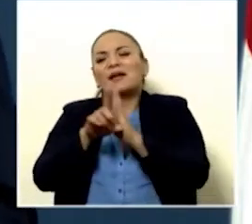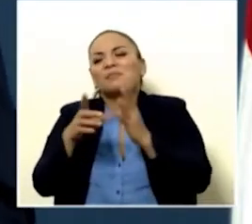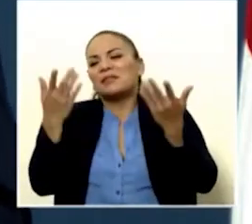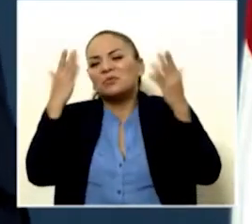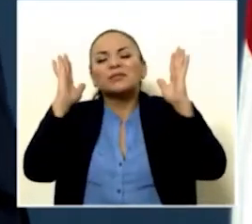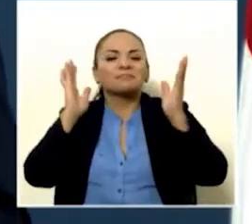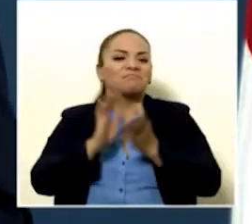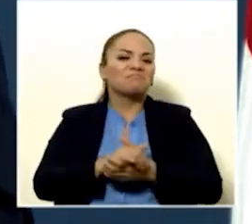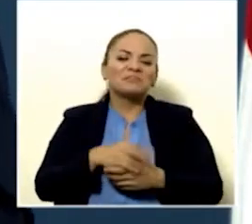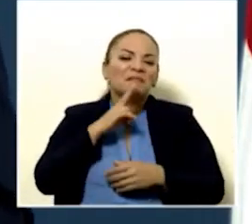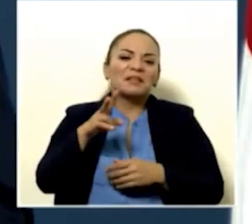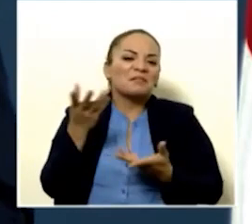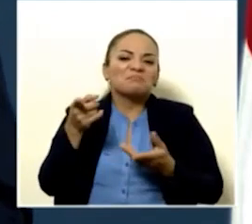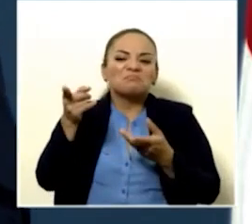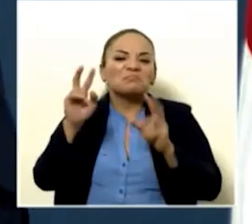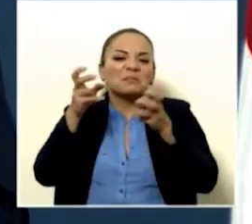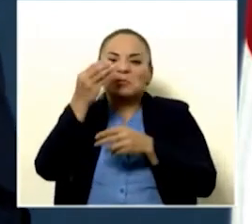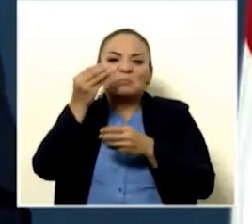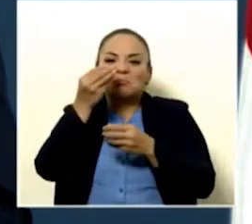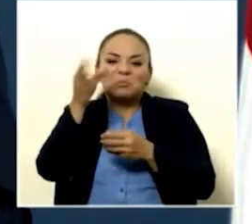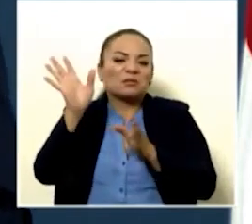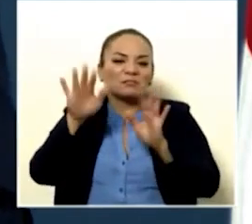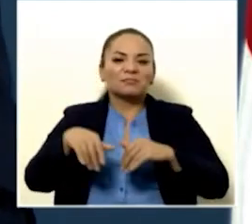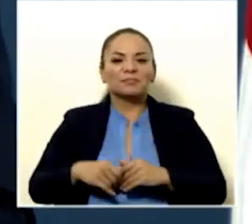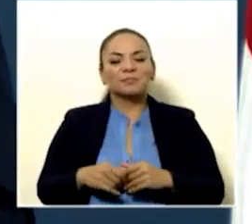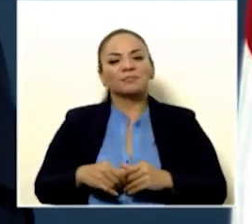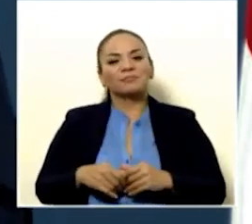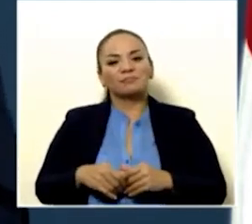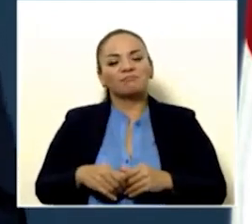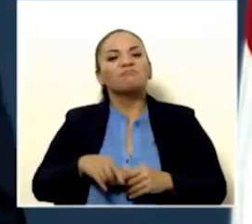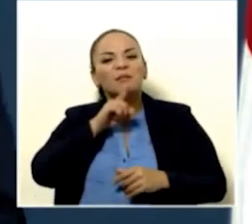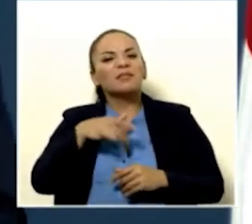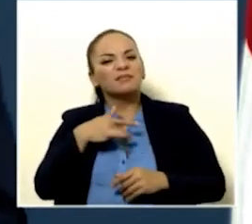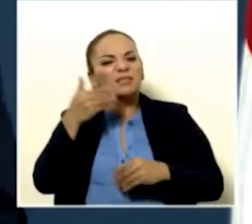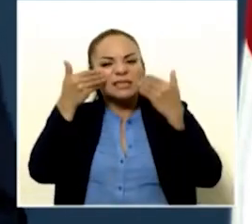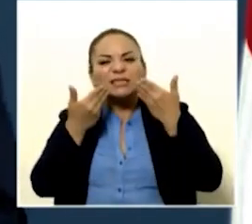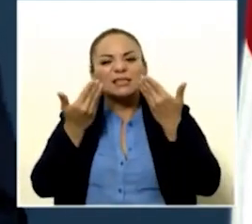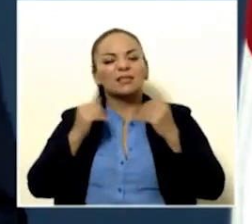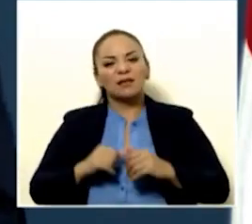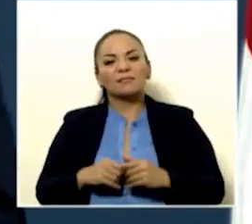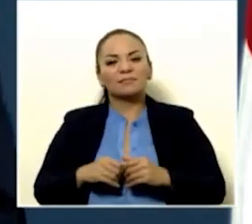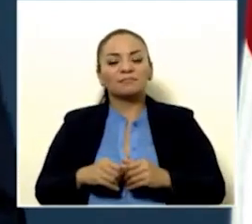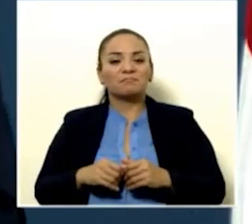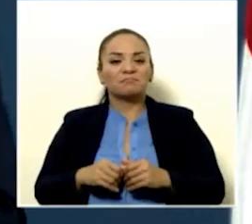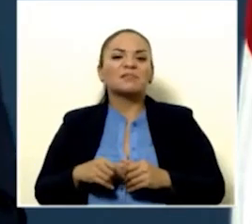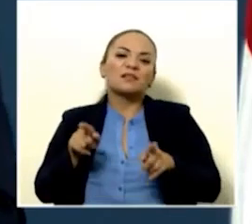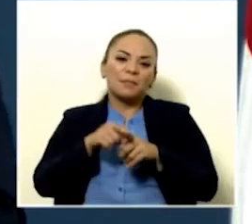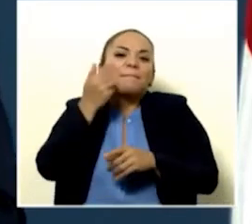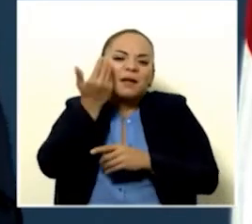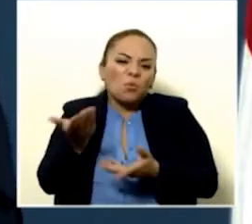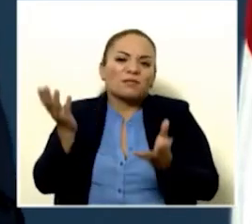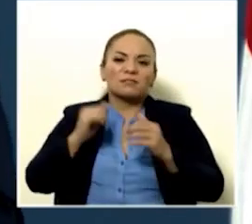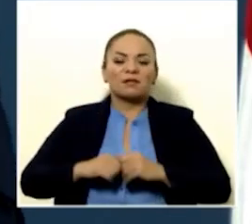sé. Y la verdad es que no importa mucho. Lo que da es tristeza y en alguna medida vergüenza